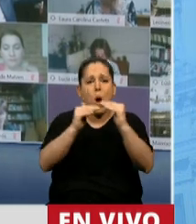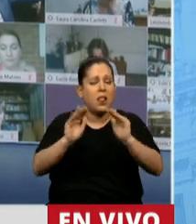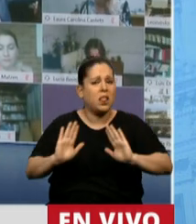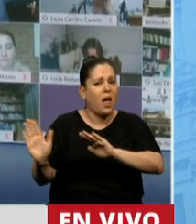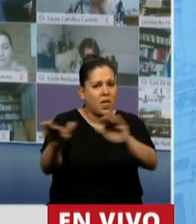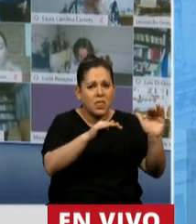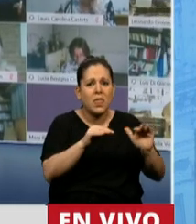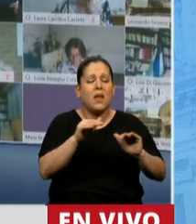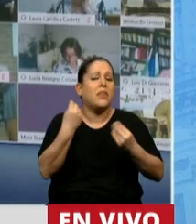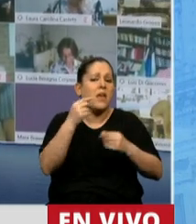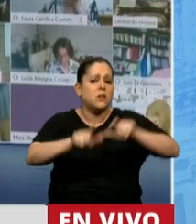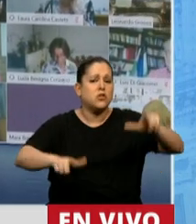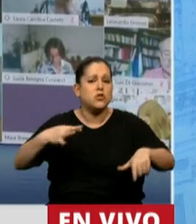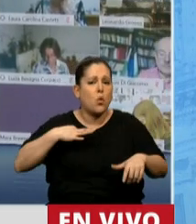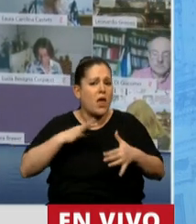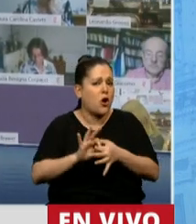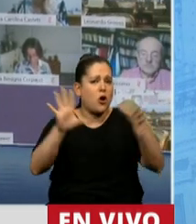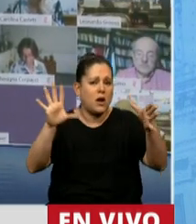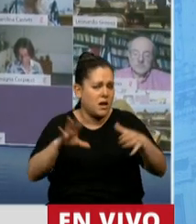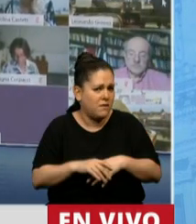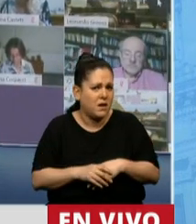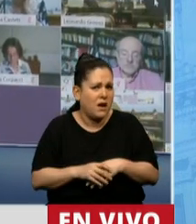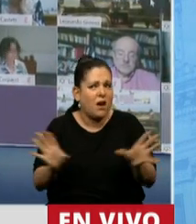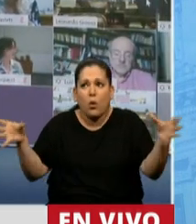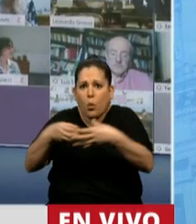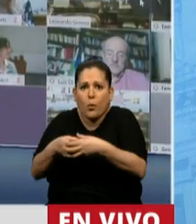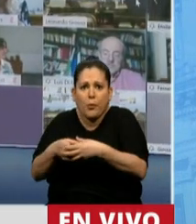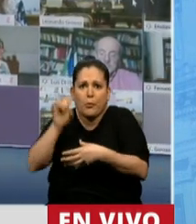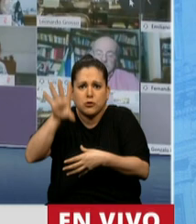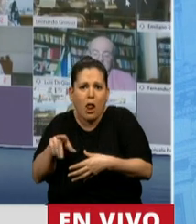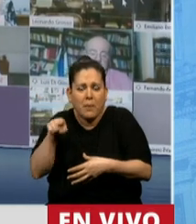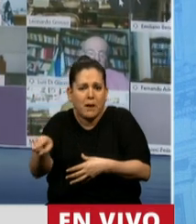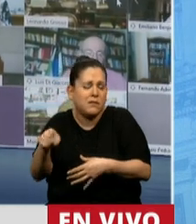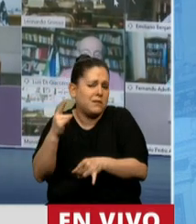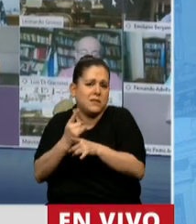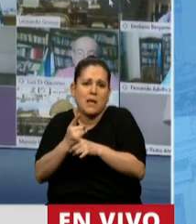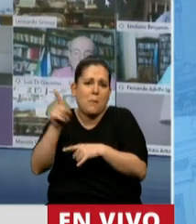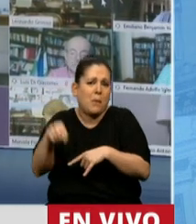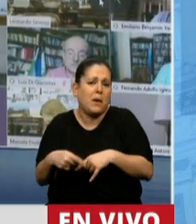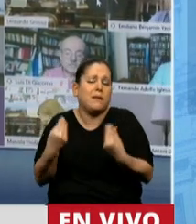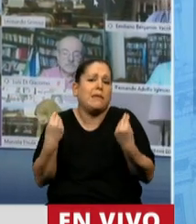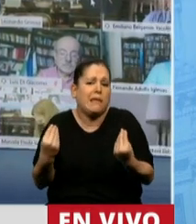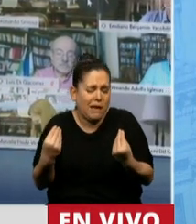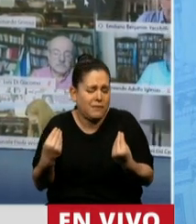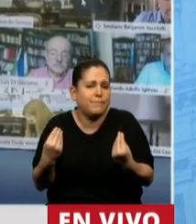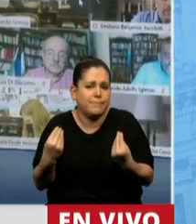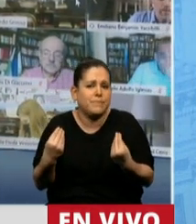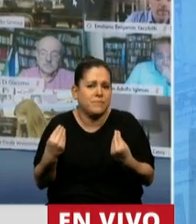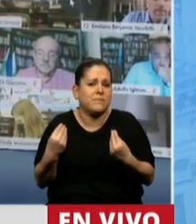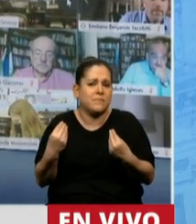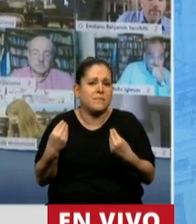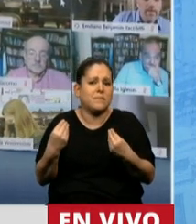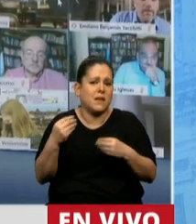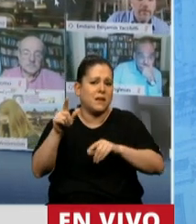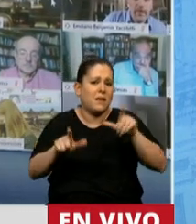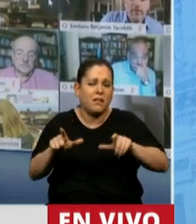es condición de los ciudadanos libres la impunidad del rebaño señor presidente requiere siempre que haya lacayos